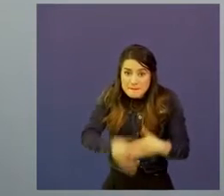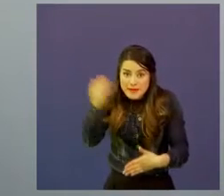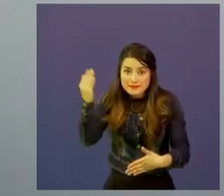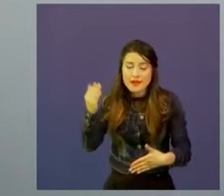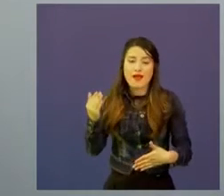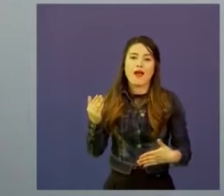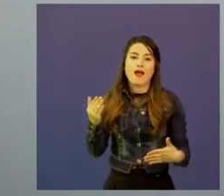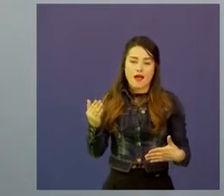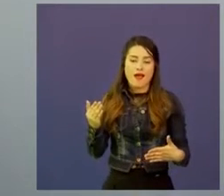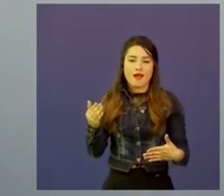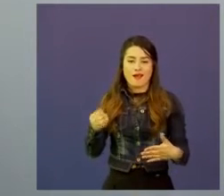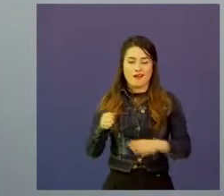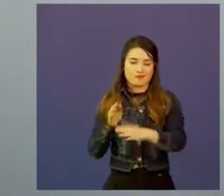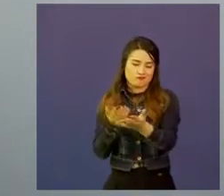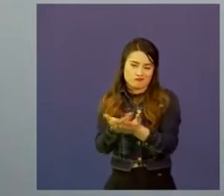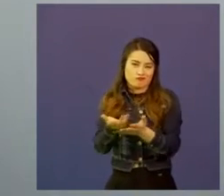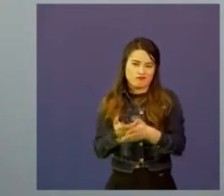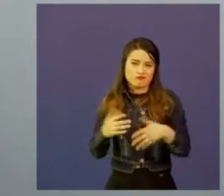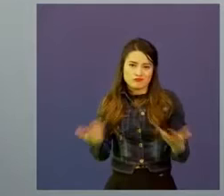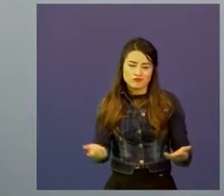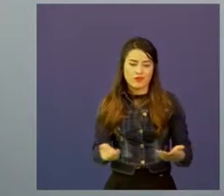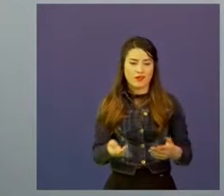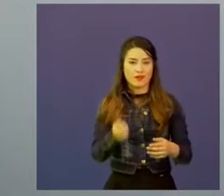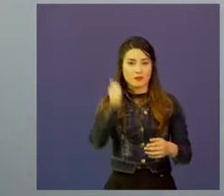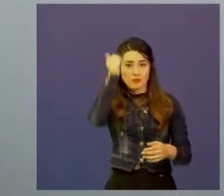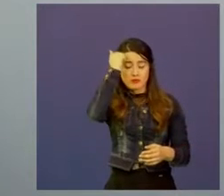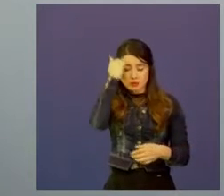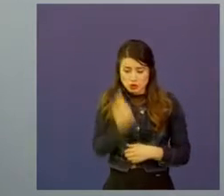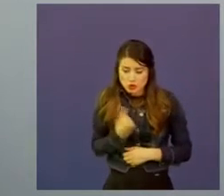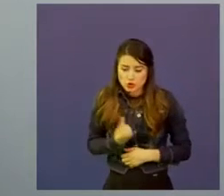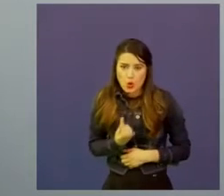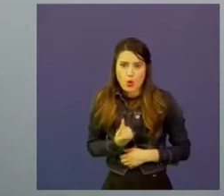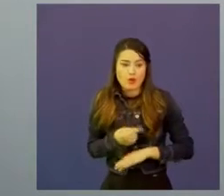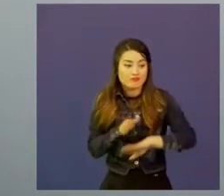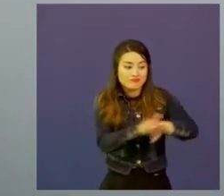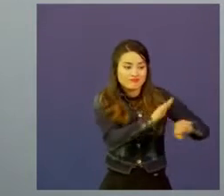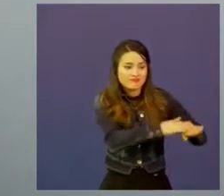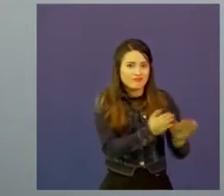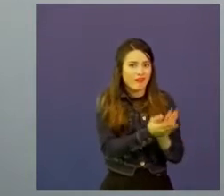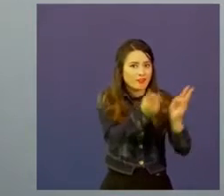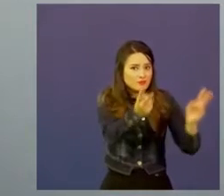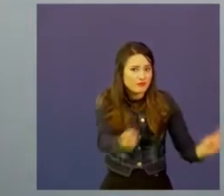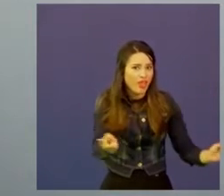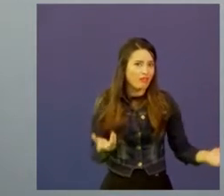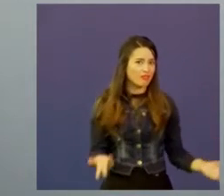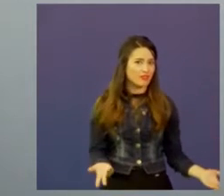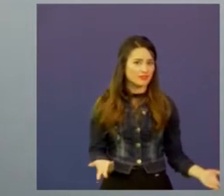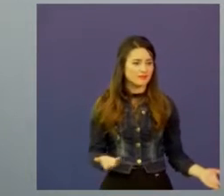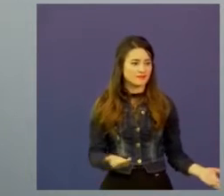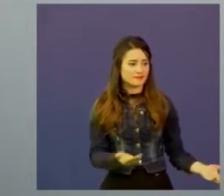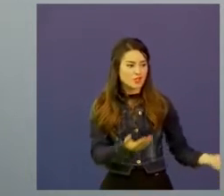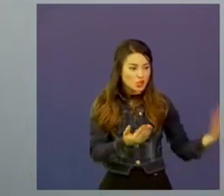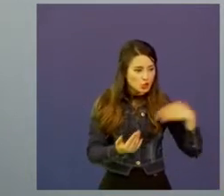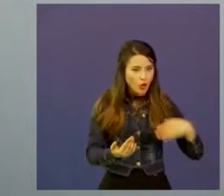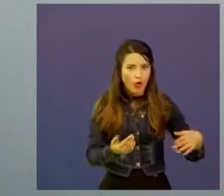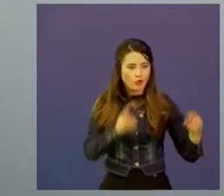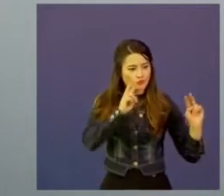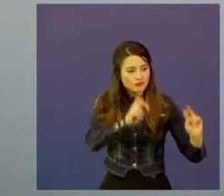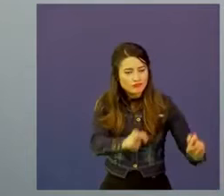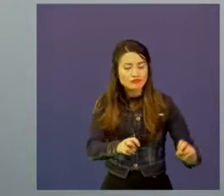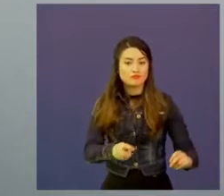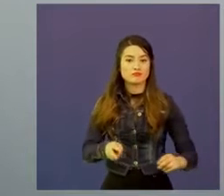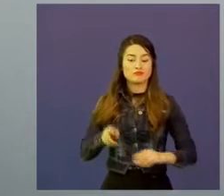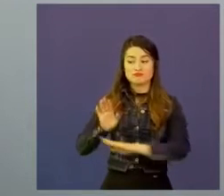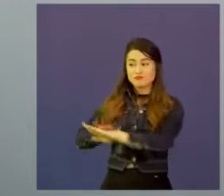sus estudiantes a trabajar colaborativamente con ellos, inviten a otros colegas de la misma área o de otras áreas,